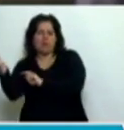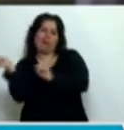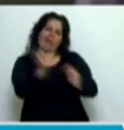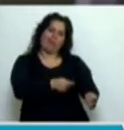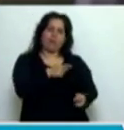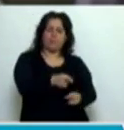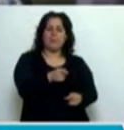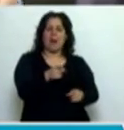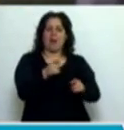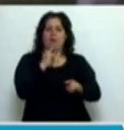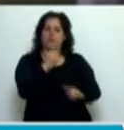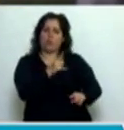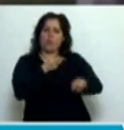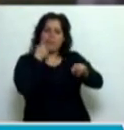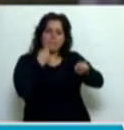del Estado.